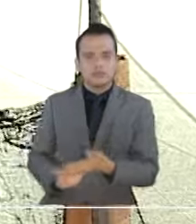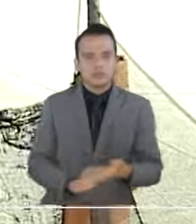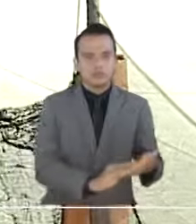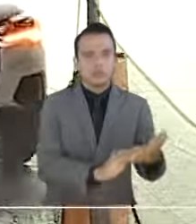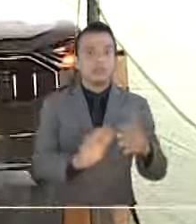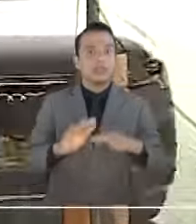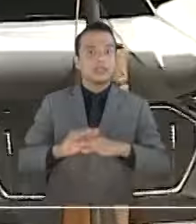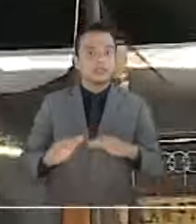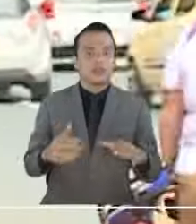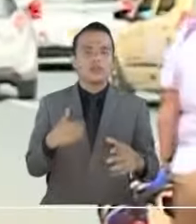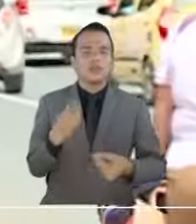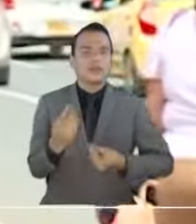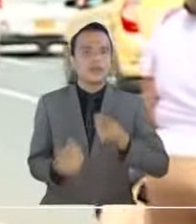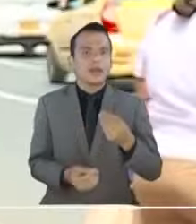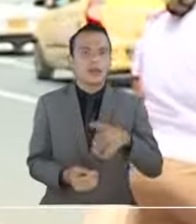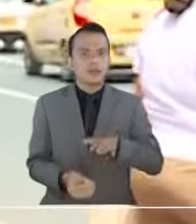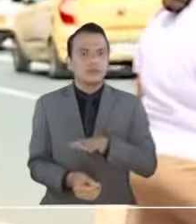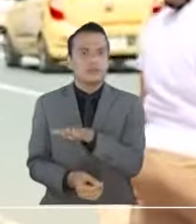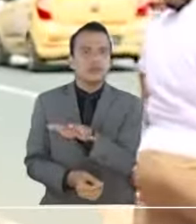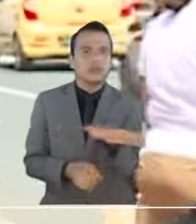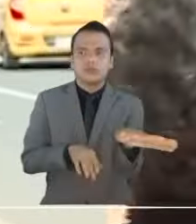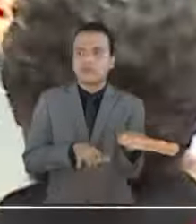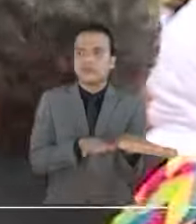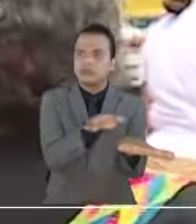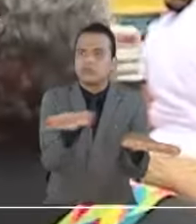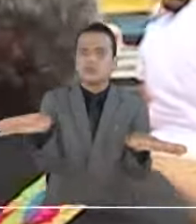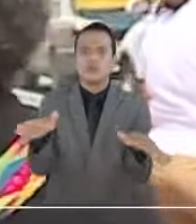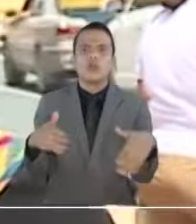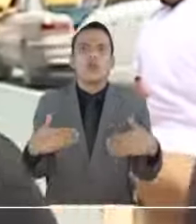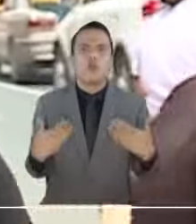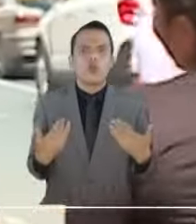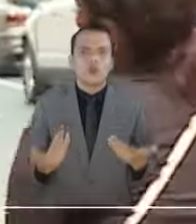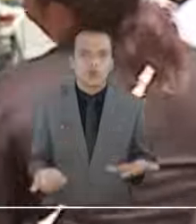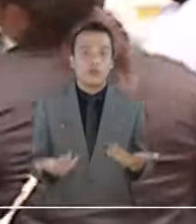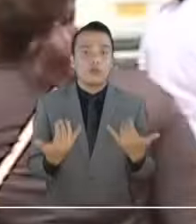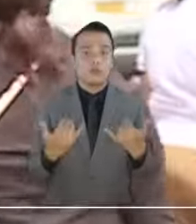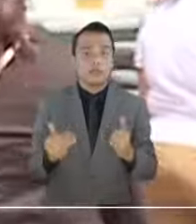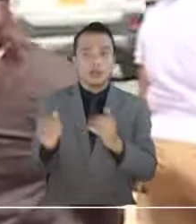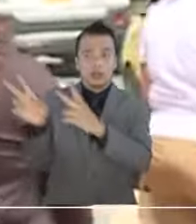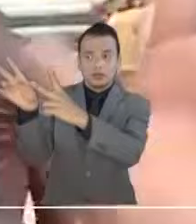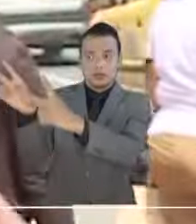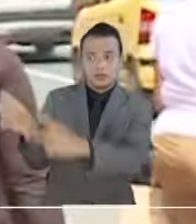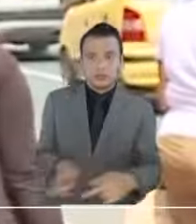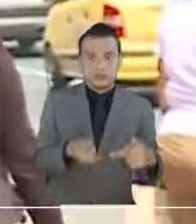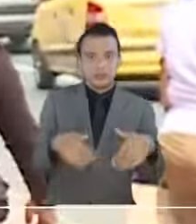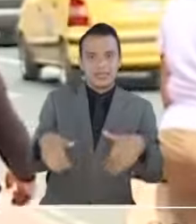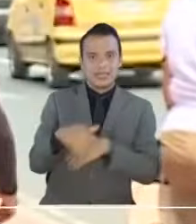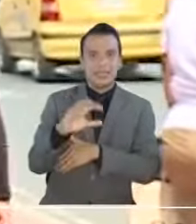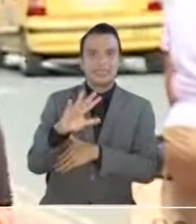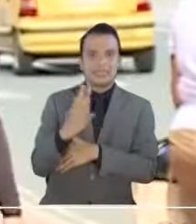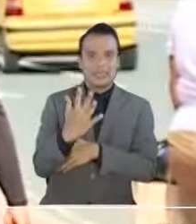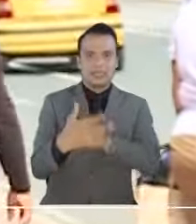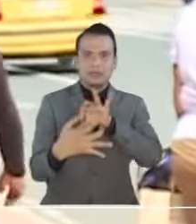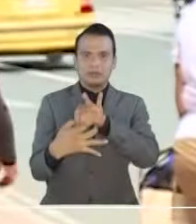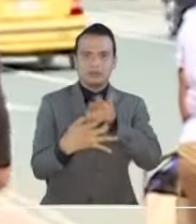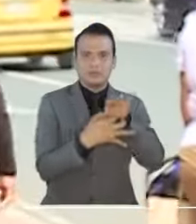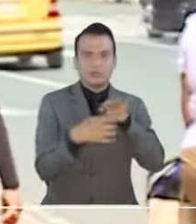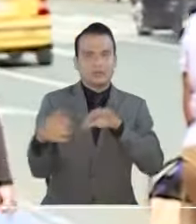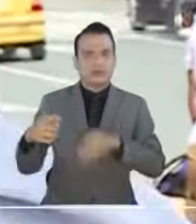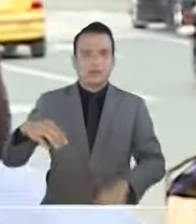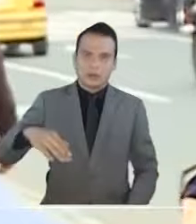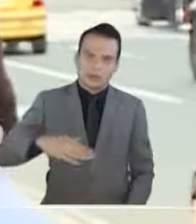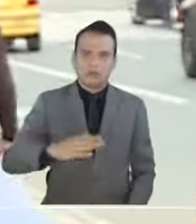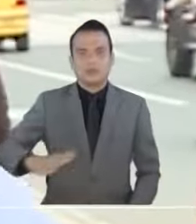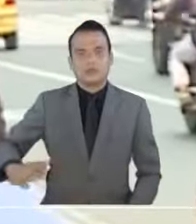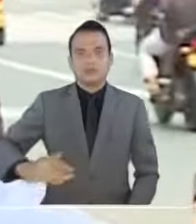esta zona del norte de Cali va a estar cerrado el ingreso desde el túnel cuando la gente sale del túnel que toma hacia la izquierda ya no lo podrá hacer tendrá que ir